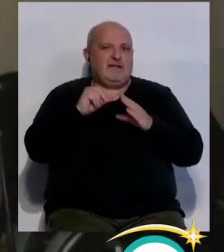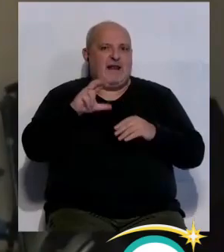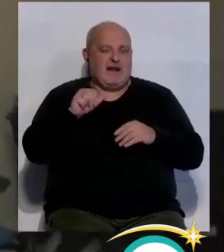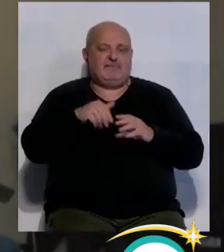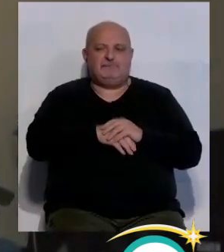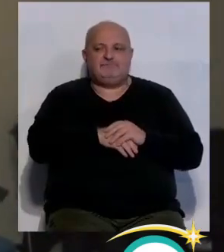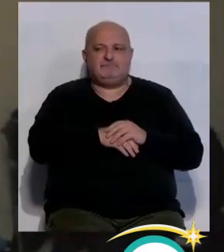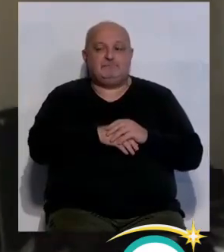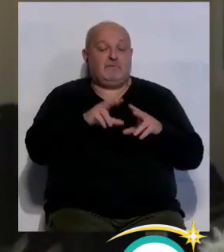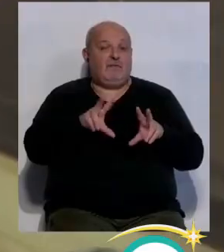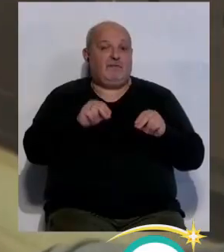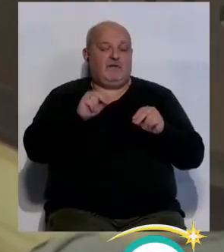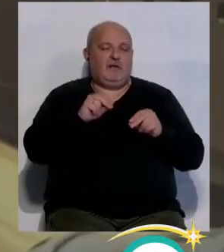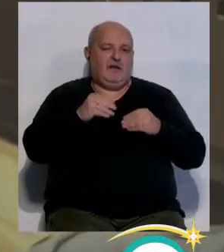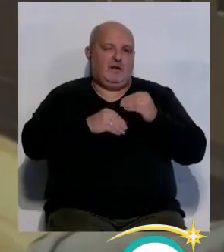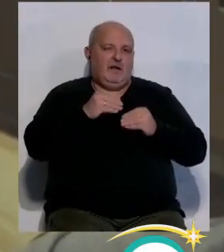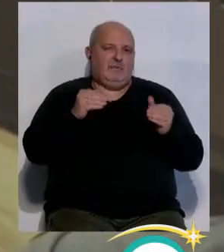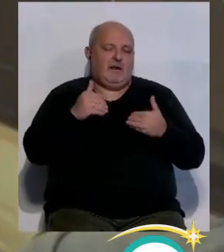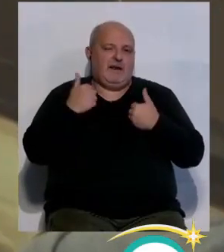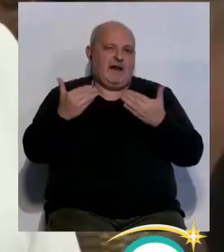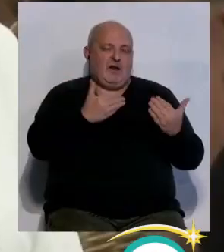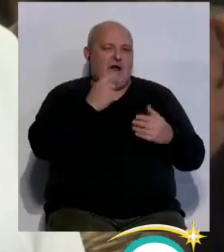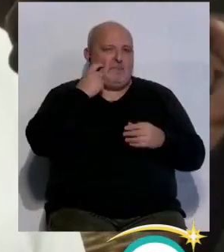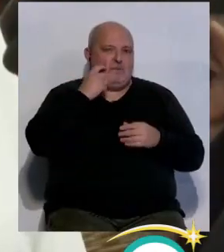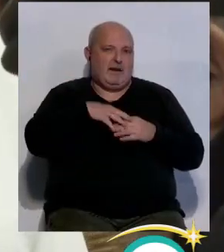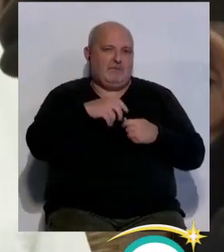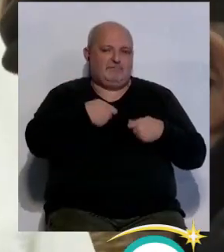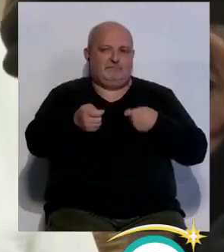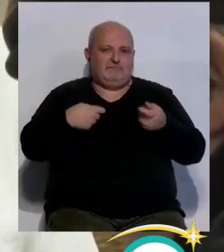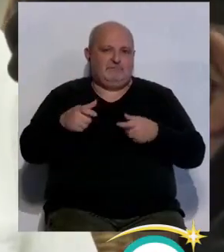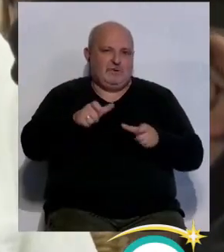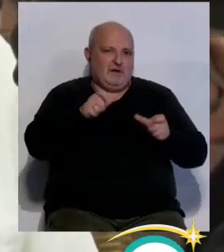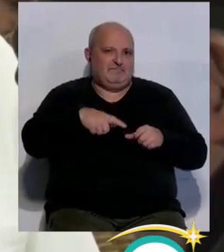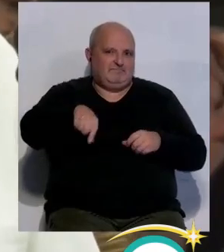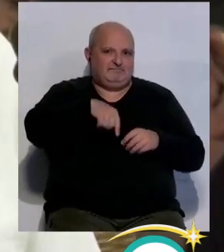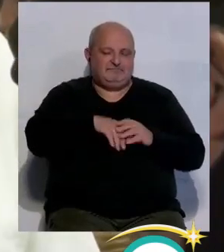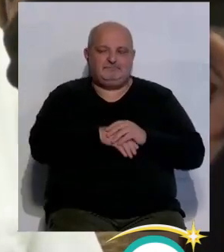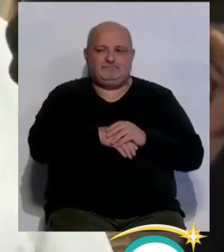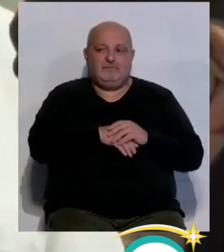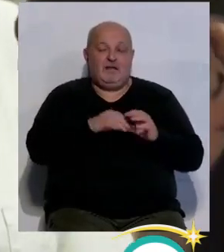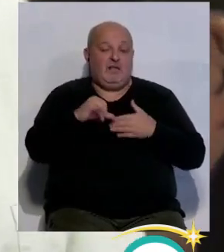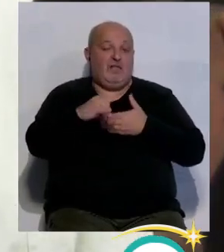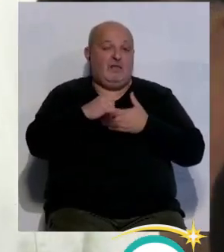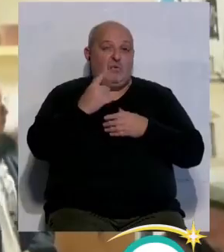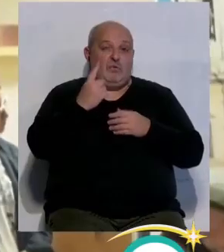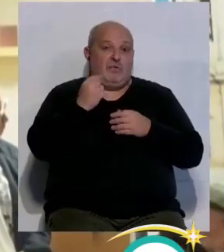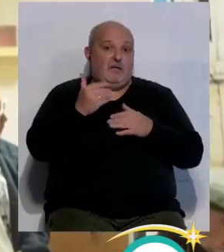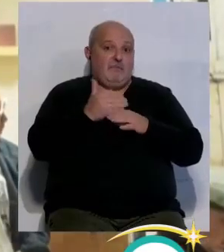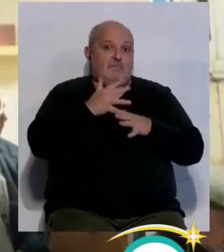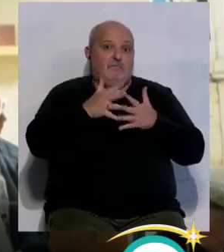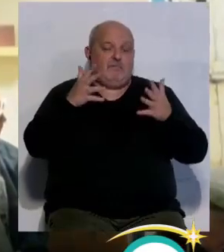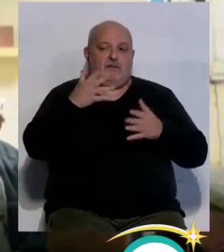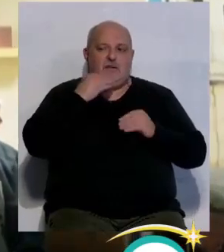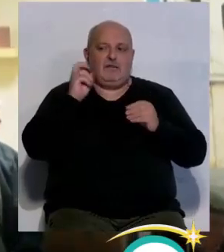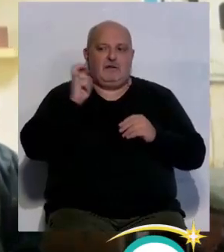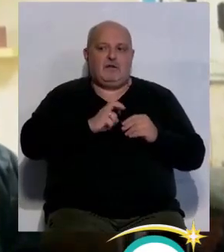Clara. Una vez allí han repartido regalos y caramelos a todos los presentes. Ya es la víspera del día grande de sus